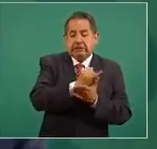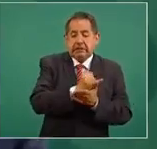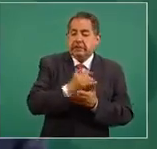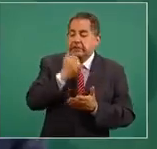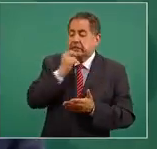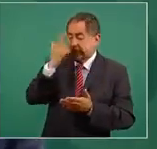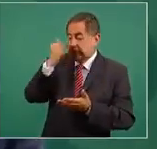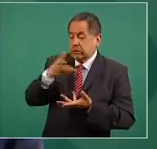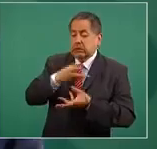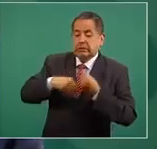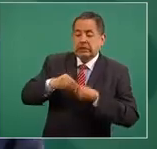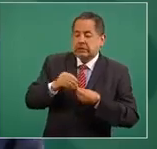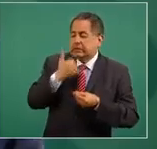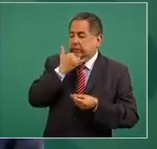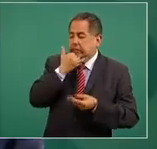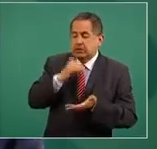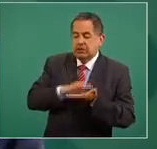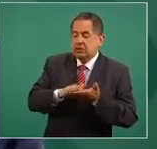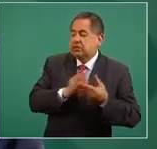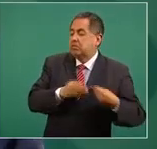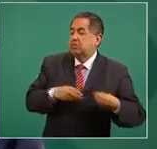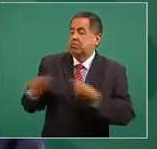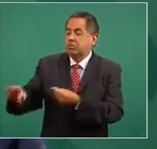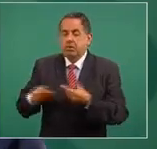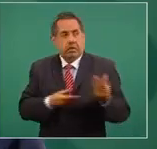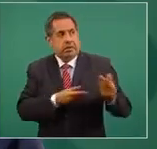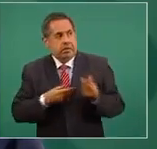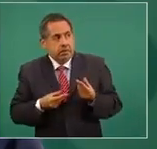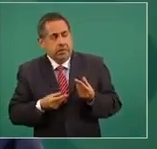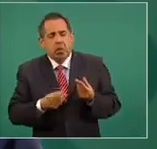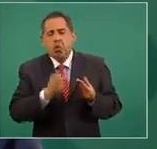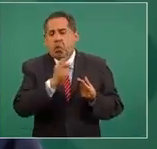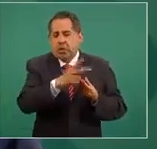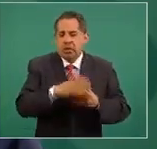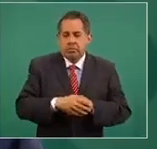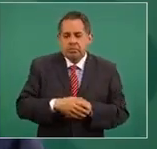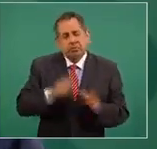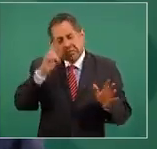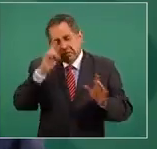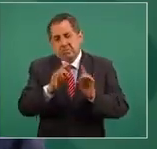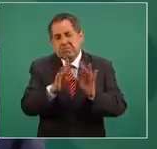procedimiento, de lo que consideramos nosotros fue un error,